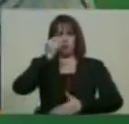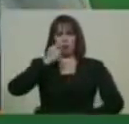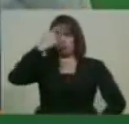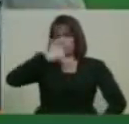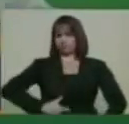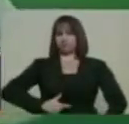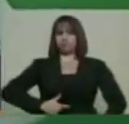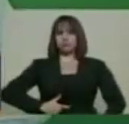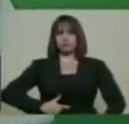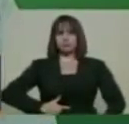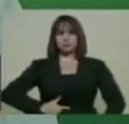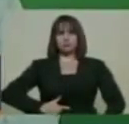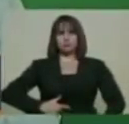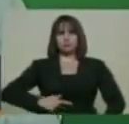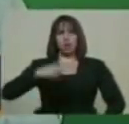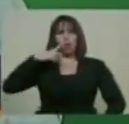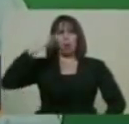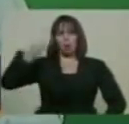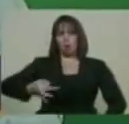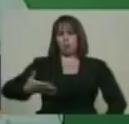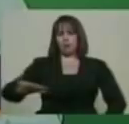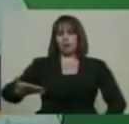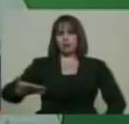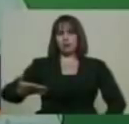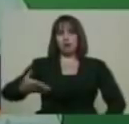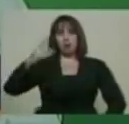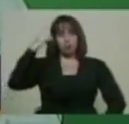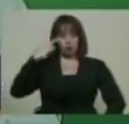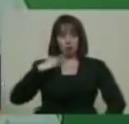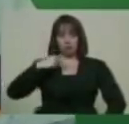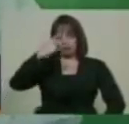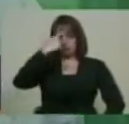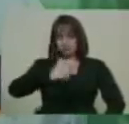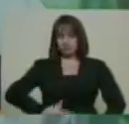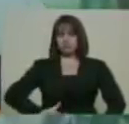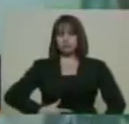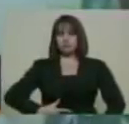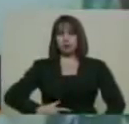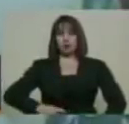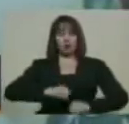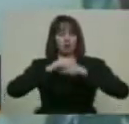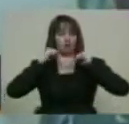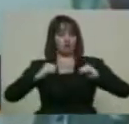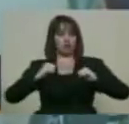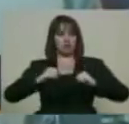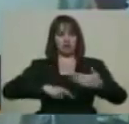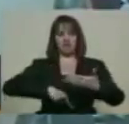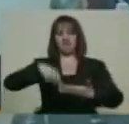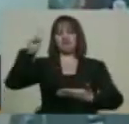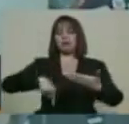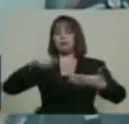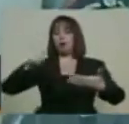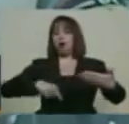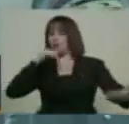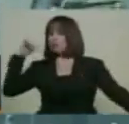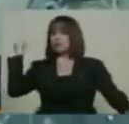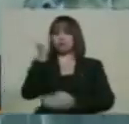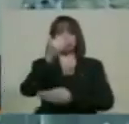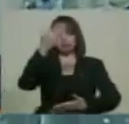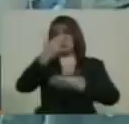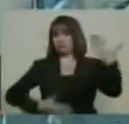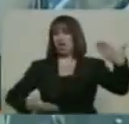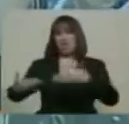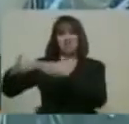en un nombre, Bolívar. Y con esa fuerza Bolívar firmó el decreto de guerra-muerte diciéndole al